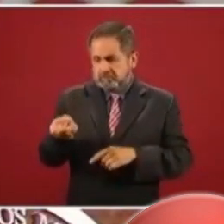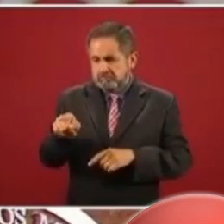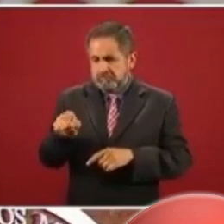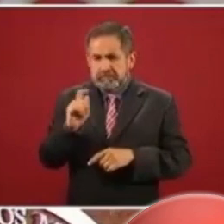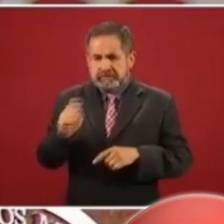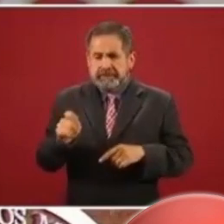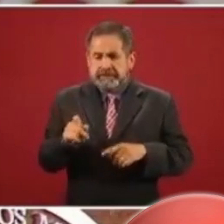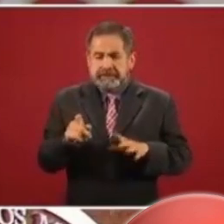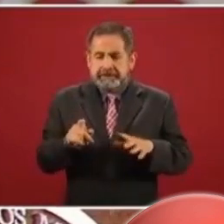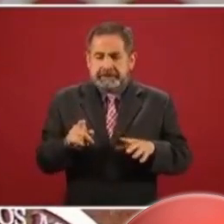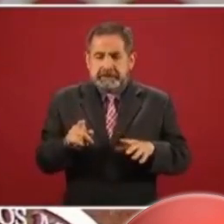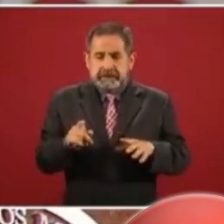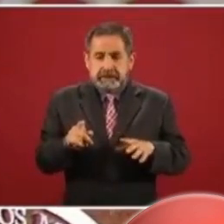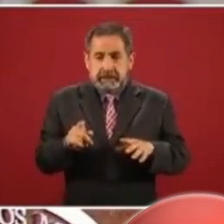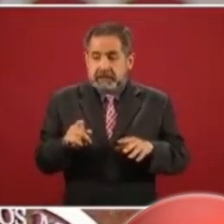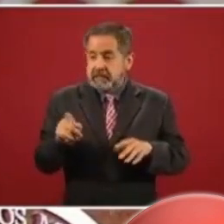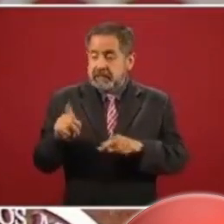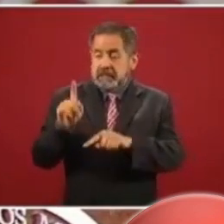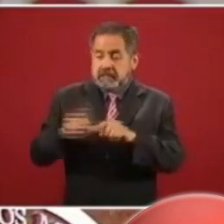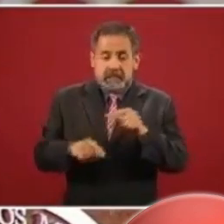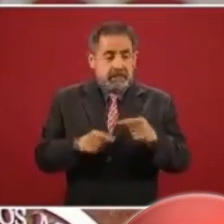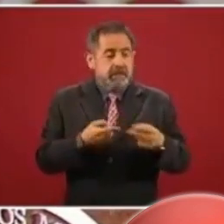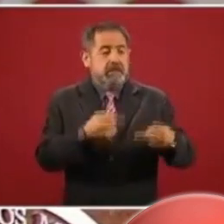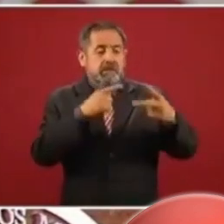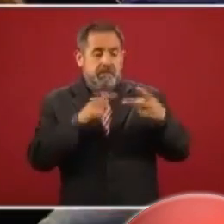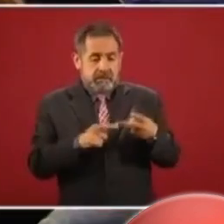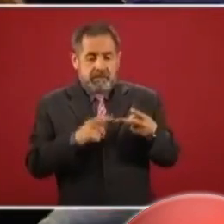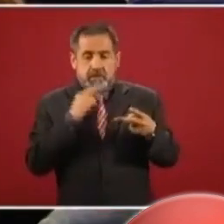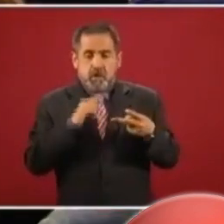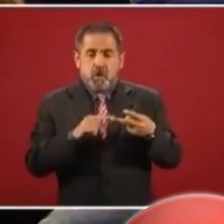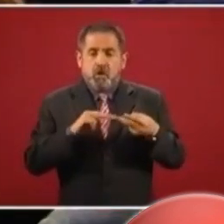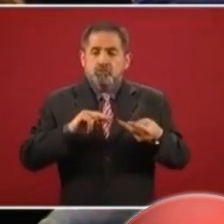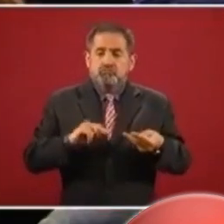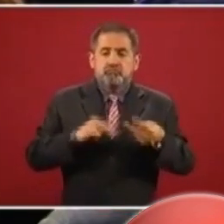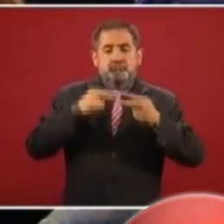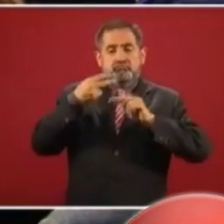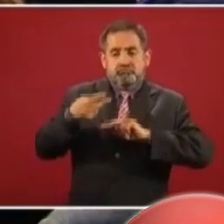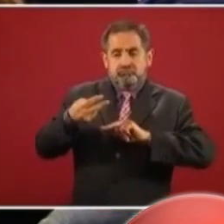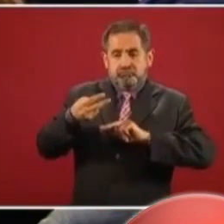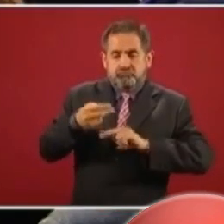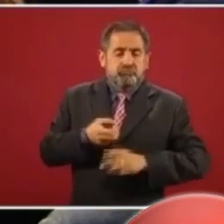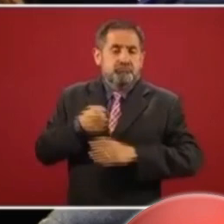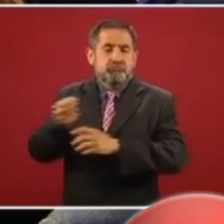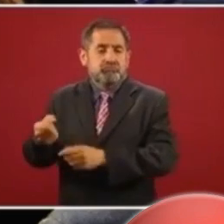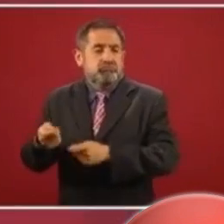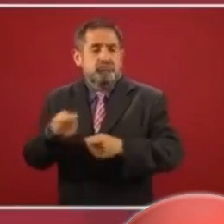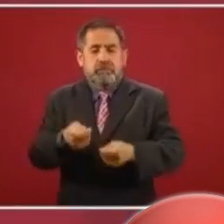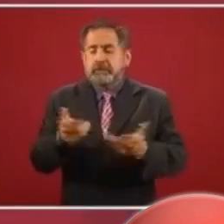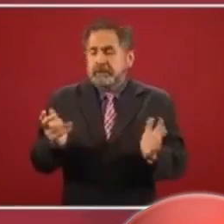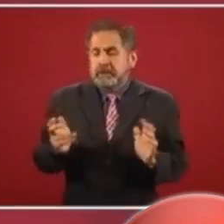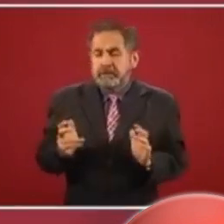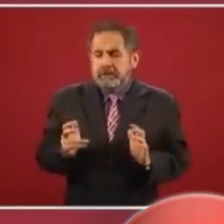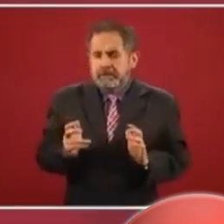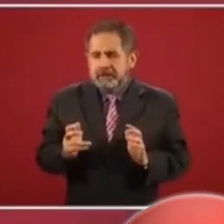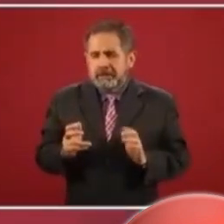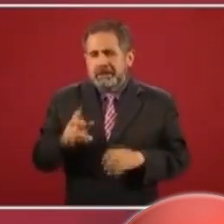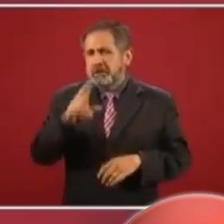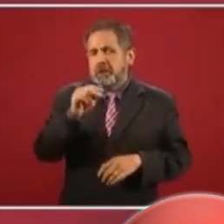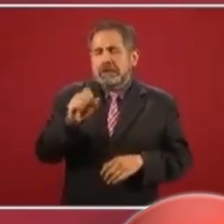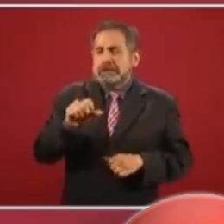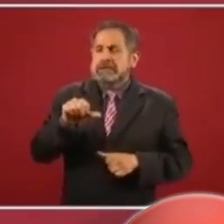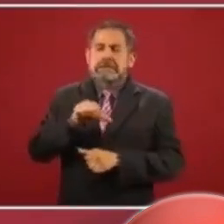que teníamos de que era el siguiente mejor o la siguiente mejor pudiera ocupar ese lugar. Entonces no hay tanto como una